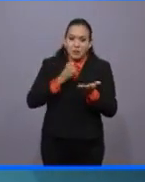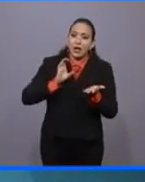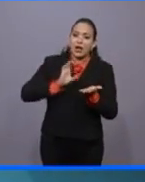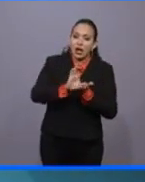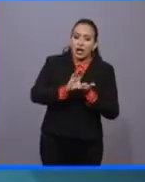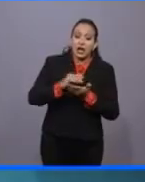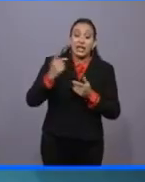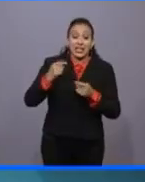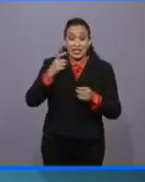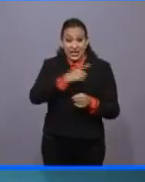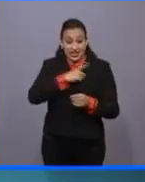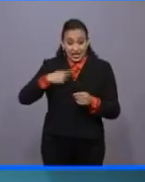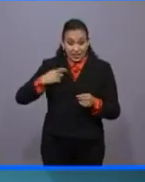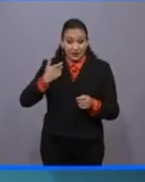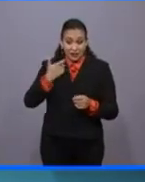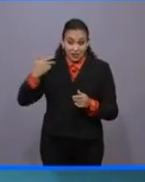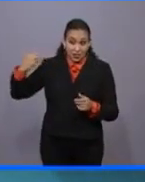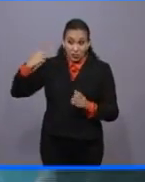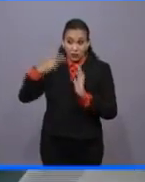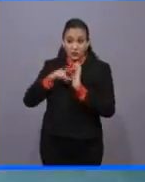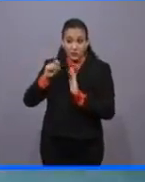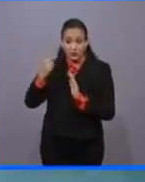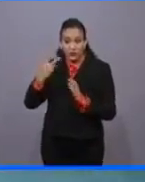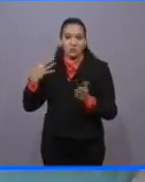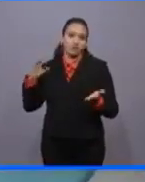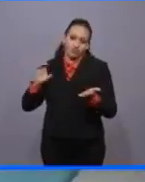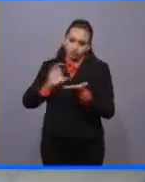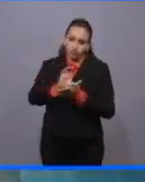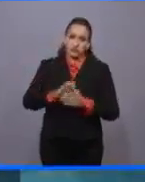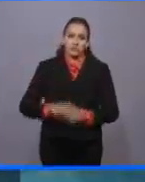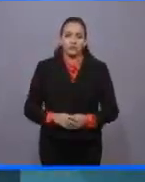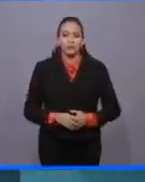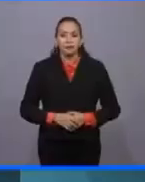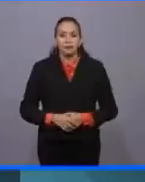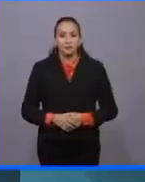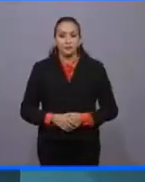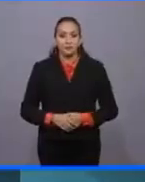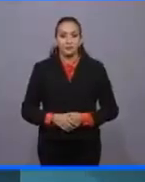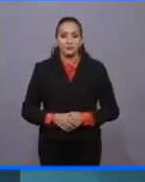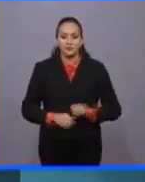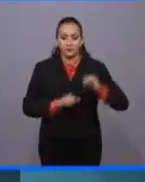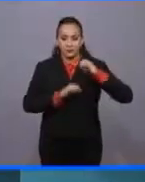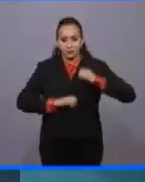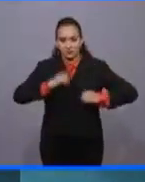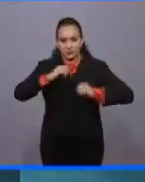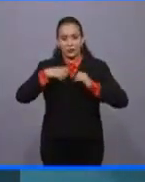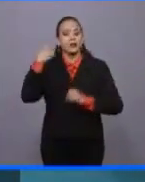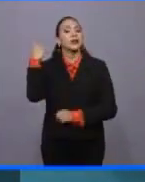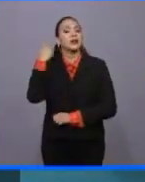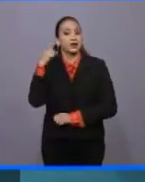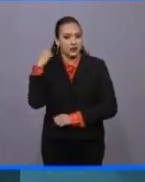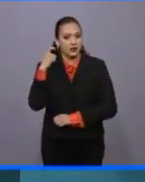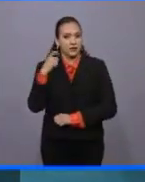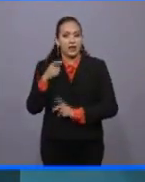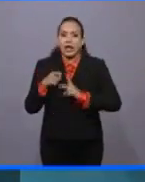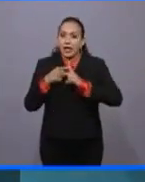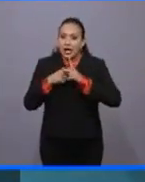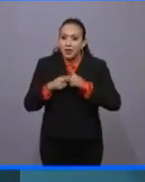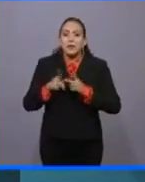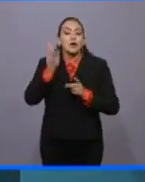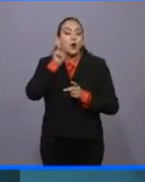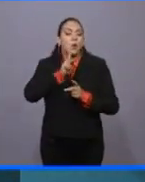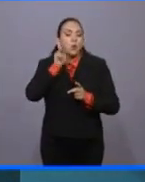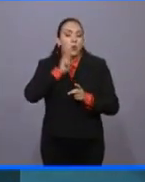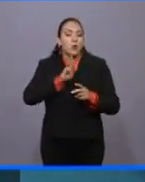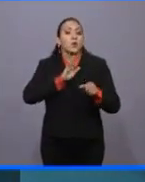como los retroactivos adeudados desde el 2024. El Poder Judicial de Querétaro inició las pruebas piloto